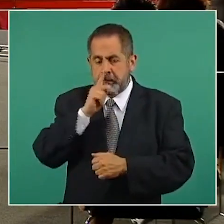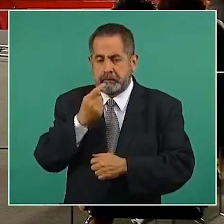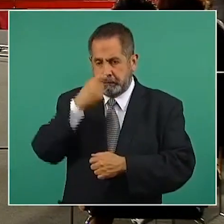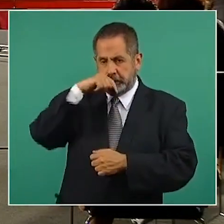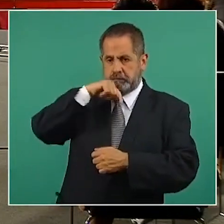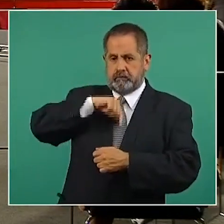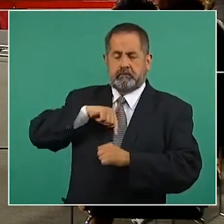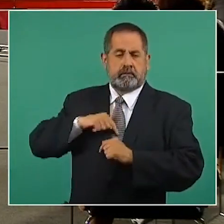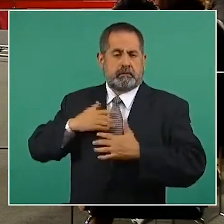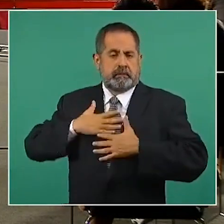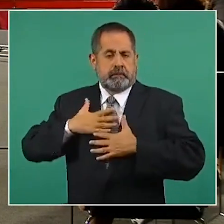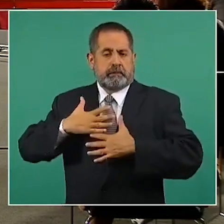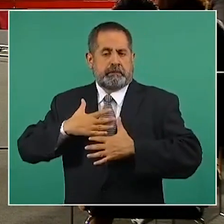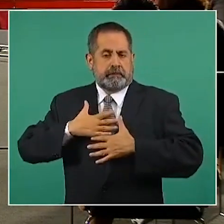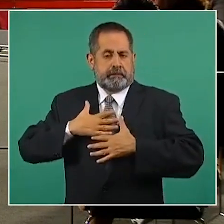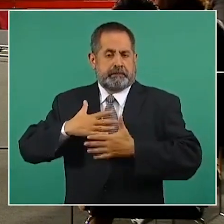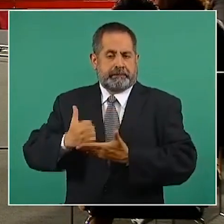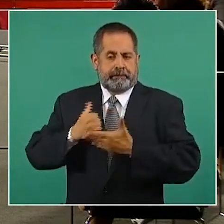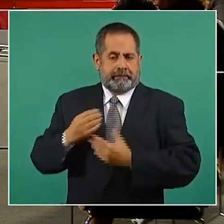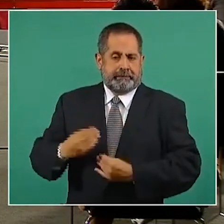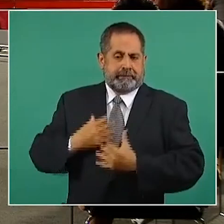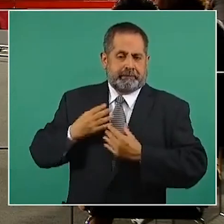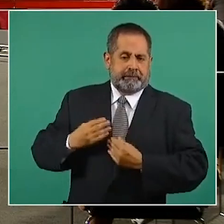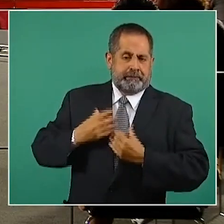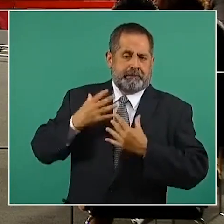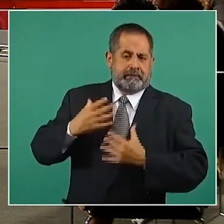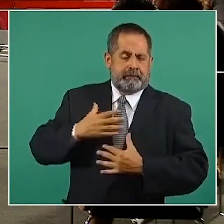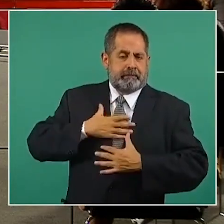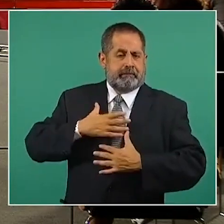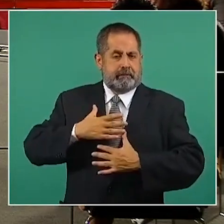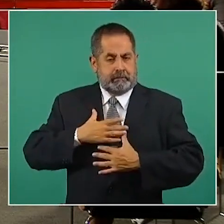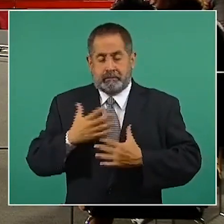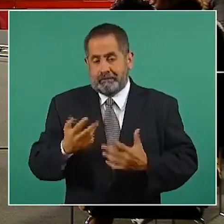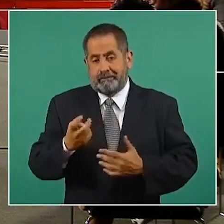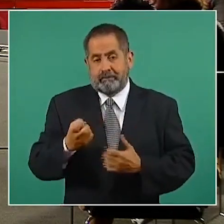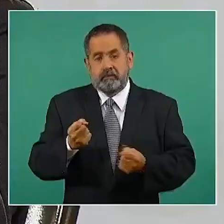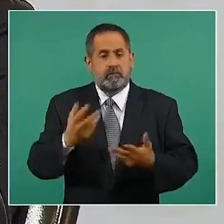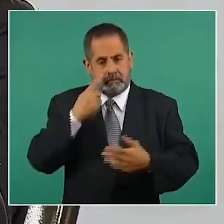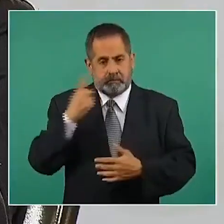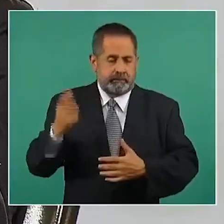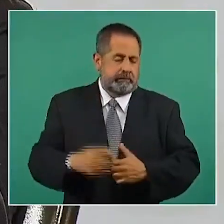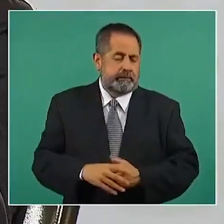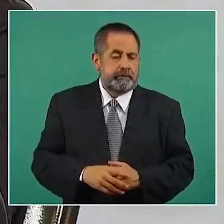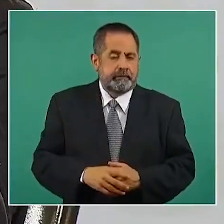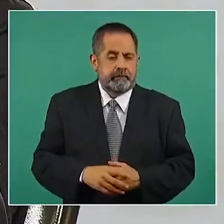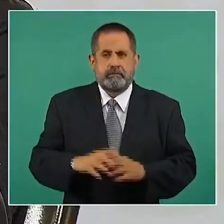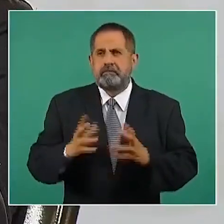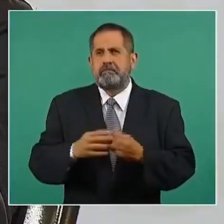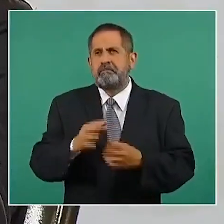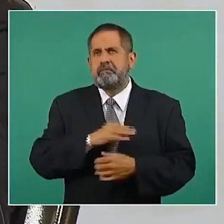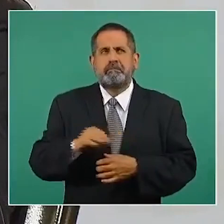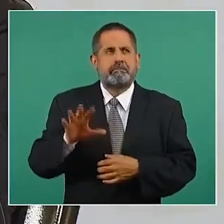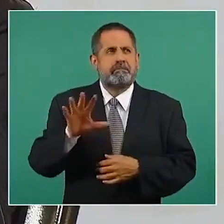tanto, intubación y el apoyo con ventiladores mecánicos. Prácticamente